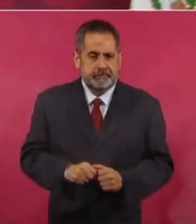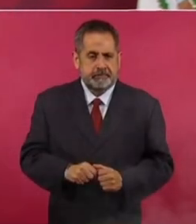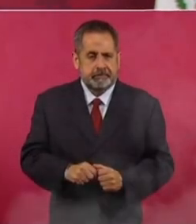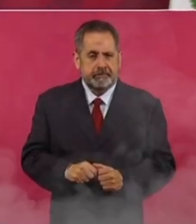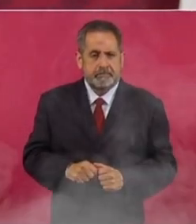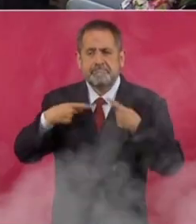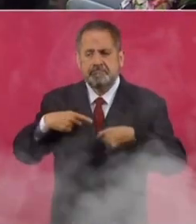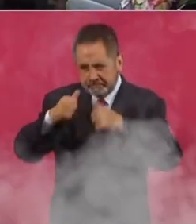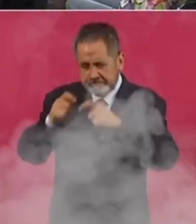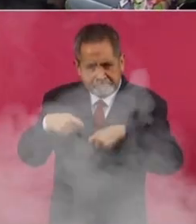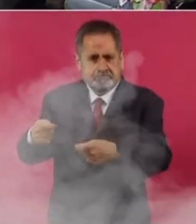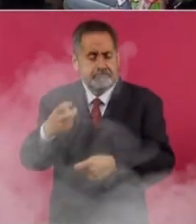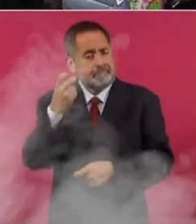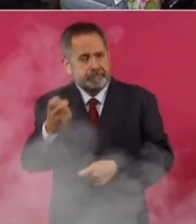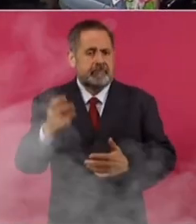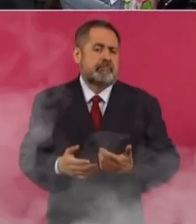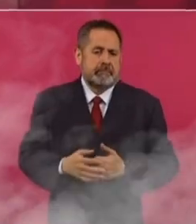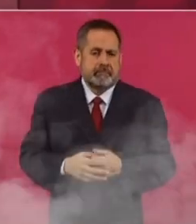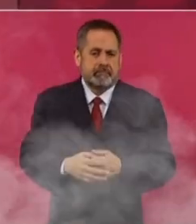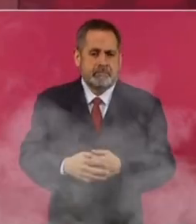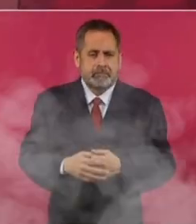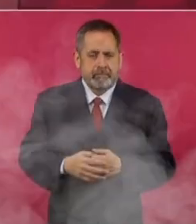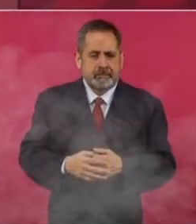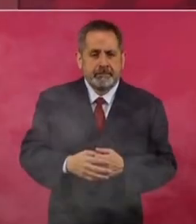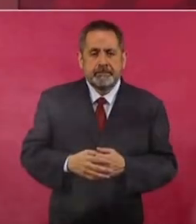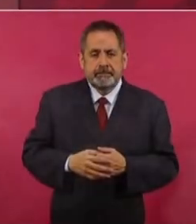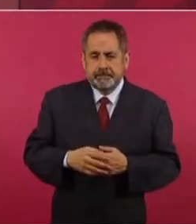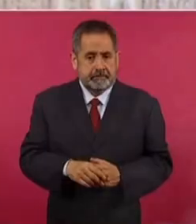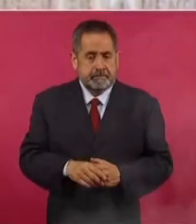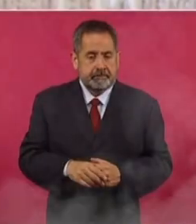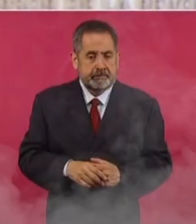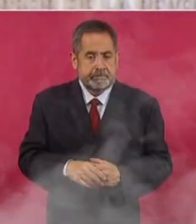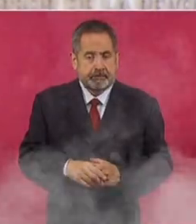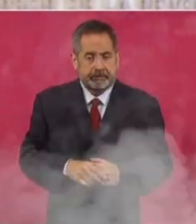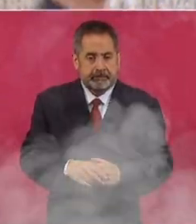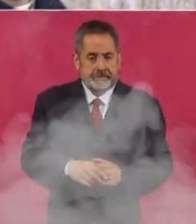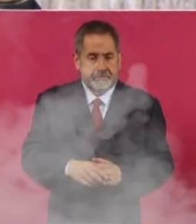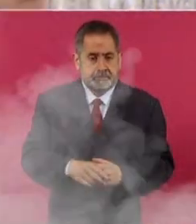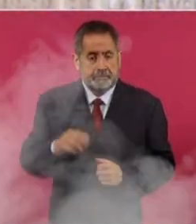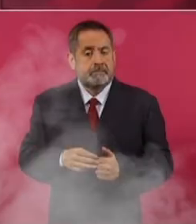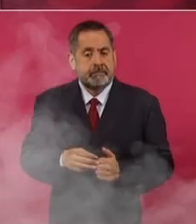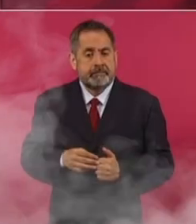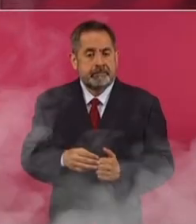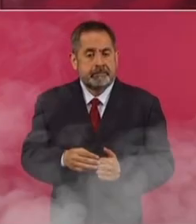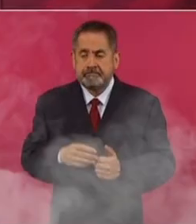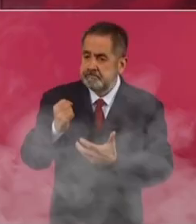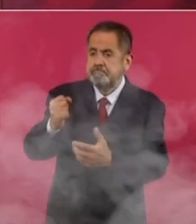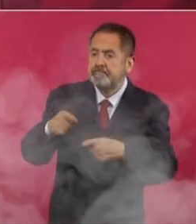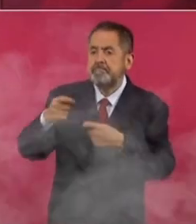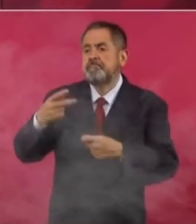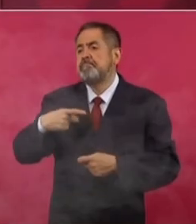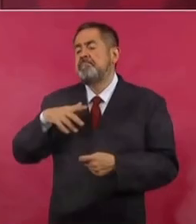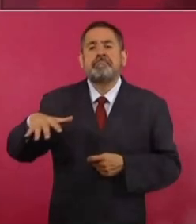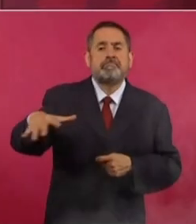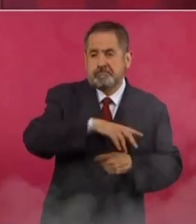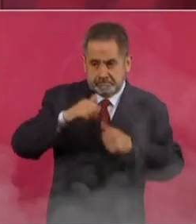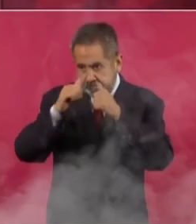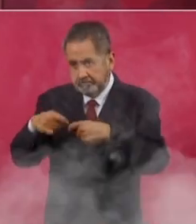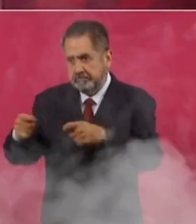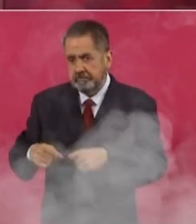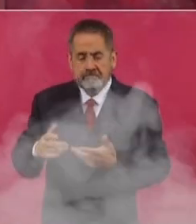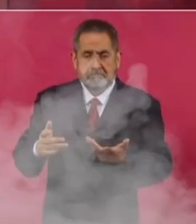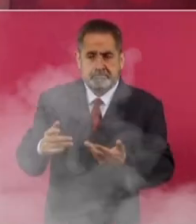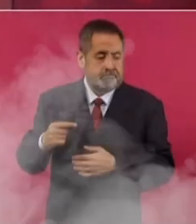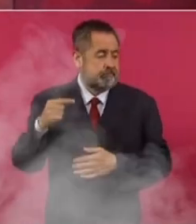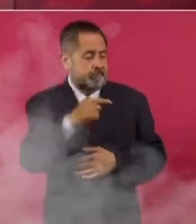intermediarios mucho menos divorcio de si se tiene presupuesto a la gente antes